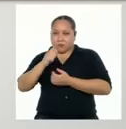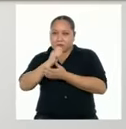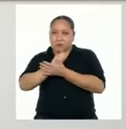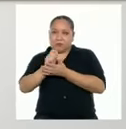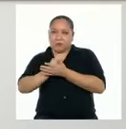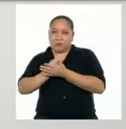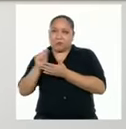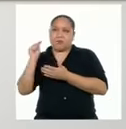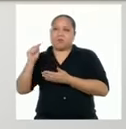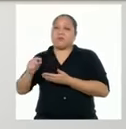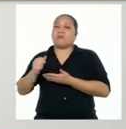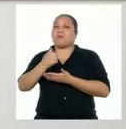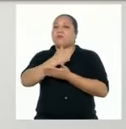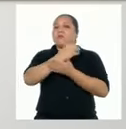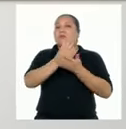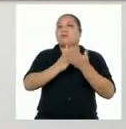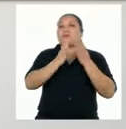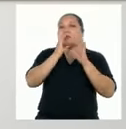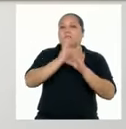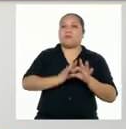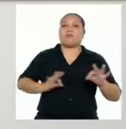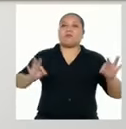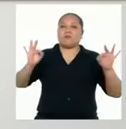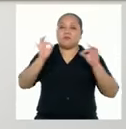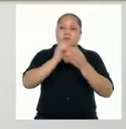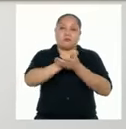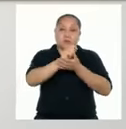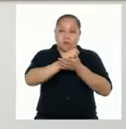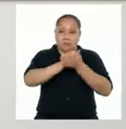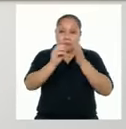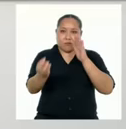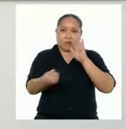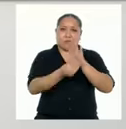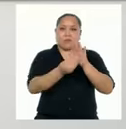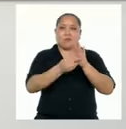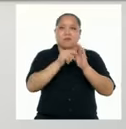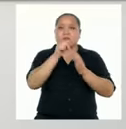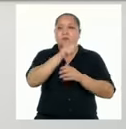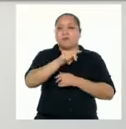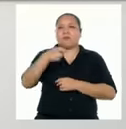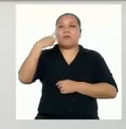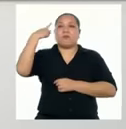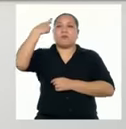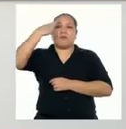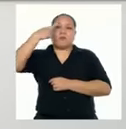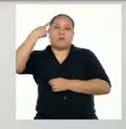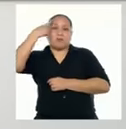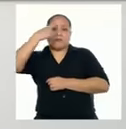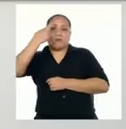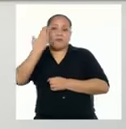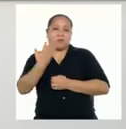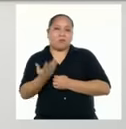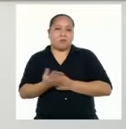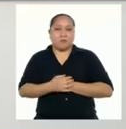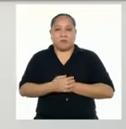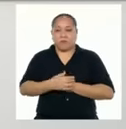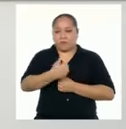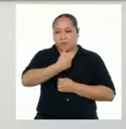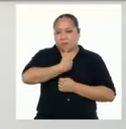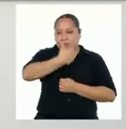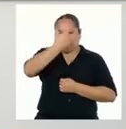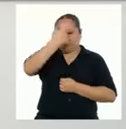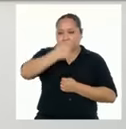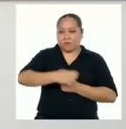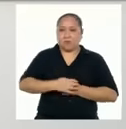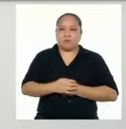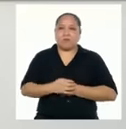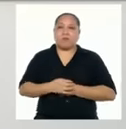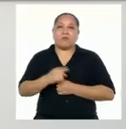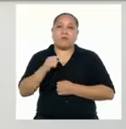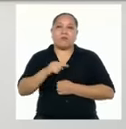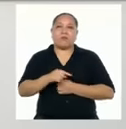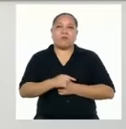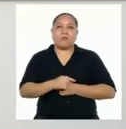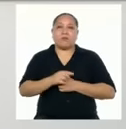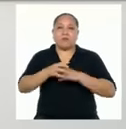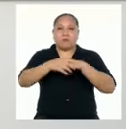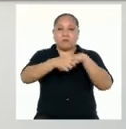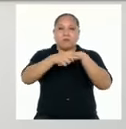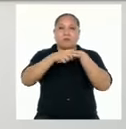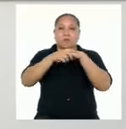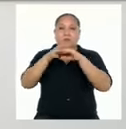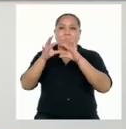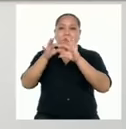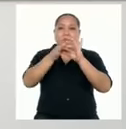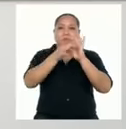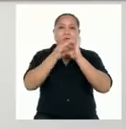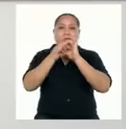es un elemento muy valorado y esto hace que la reflexión sea muy personal, lo que va de la